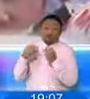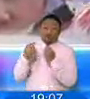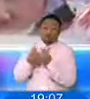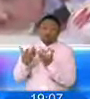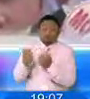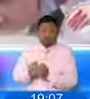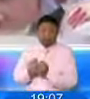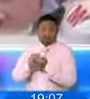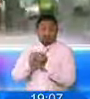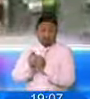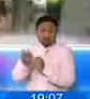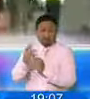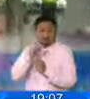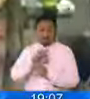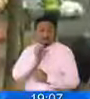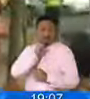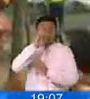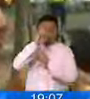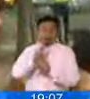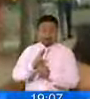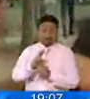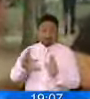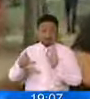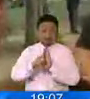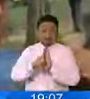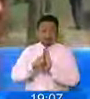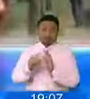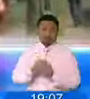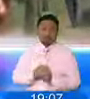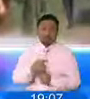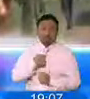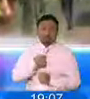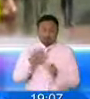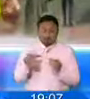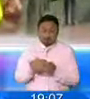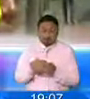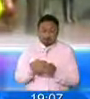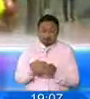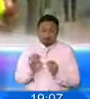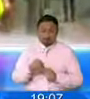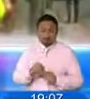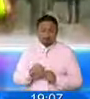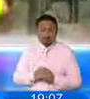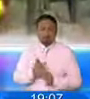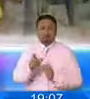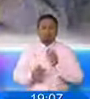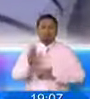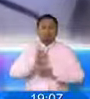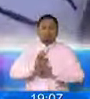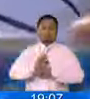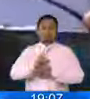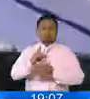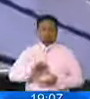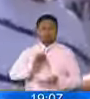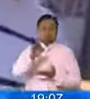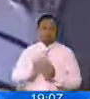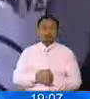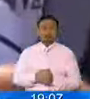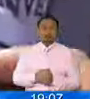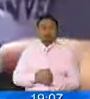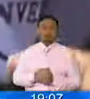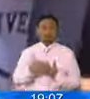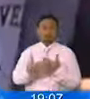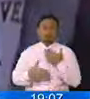pretenda hacer algo por fuera de la ley. Bueno, nosotros no somos minoría y no nos sentimos así. Nosotros representamos a la gran mayoría del pueblo ecuatoriano. Fueron abandonando